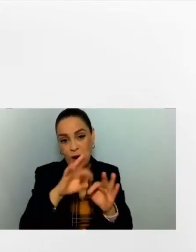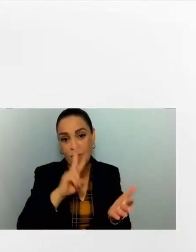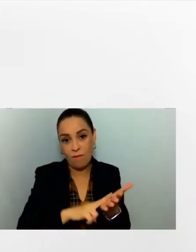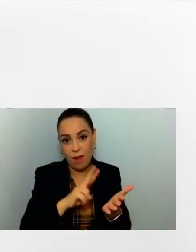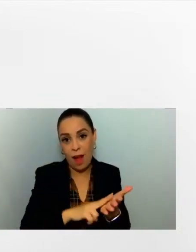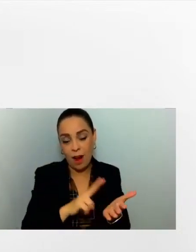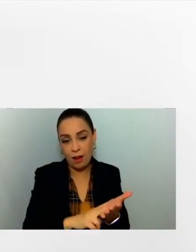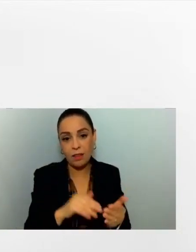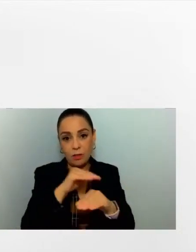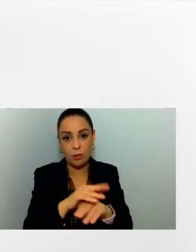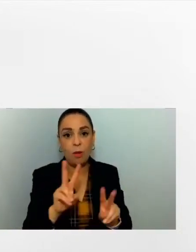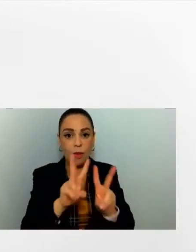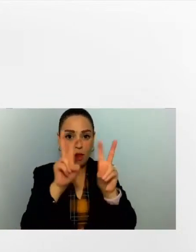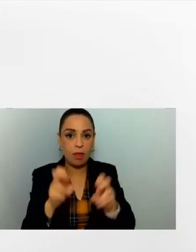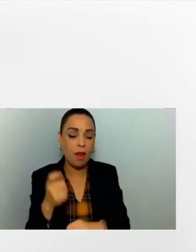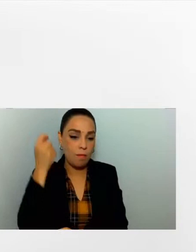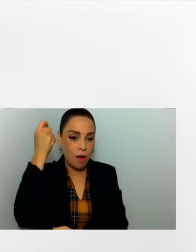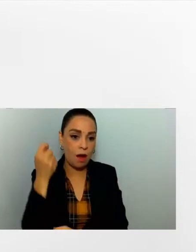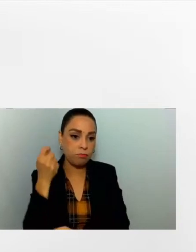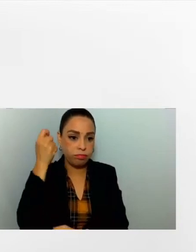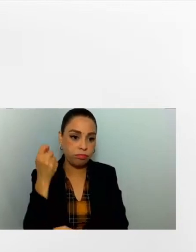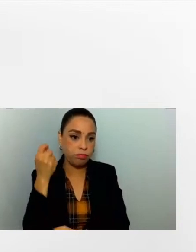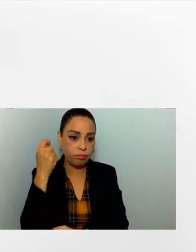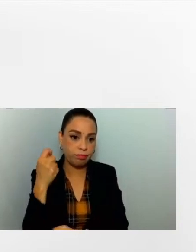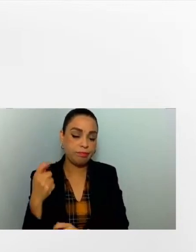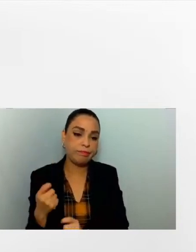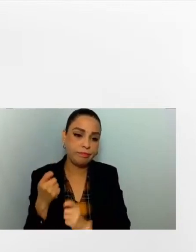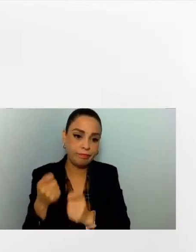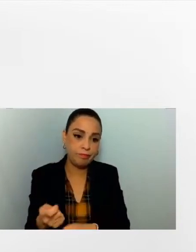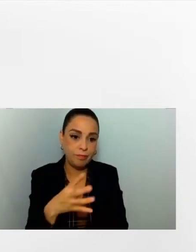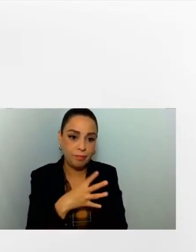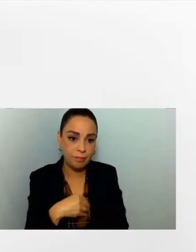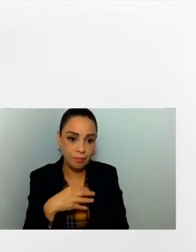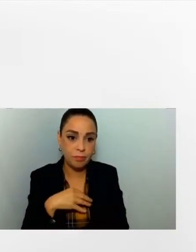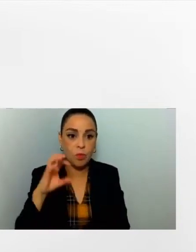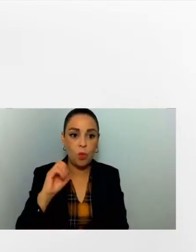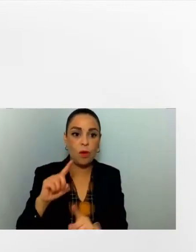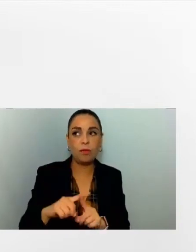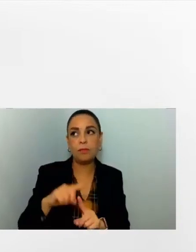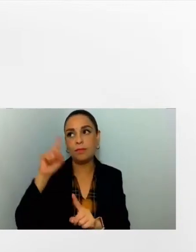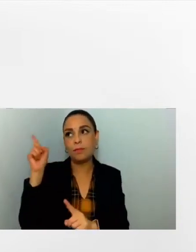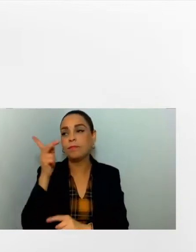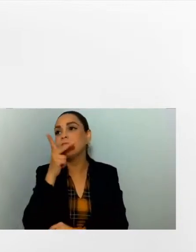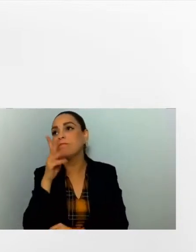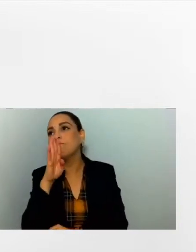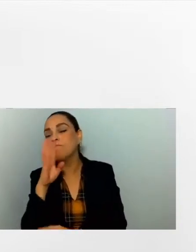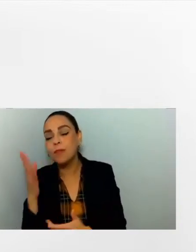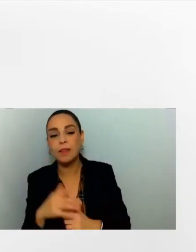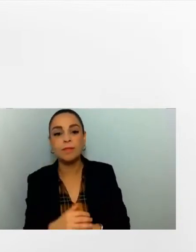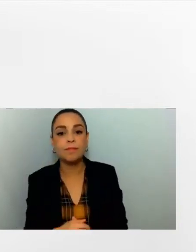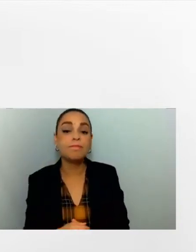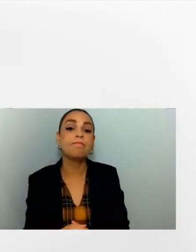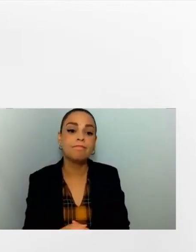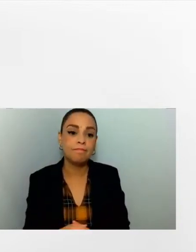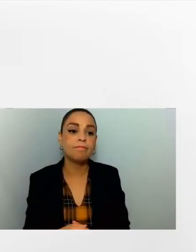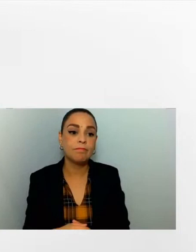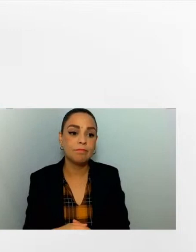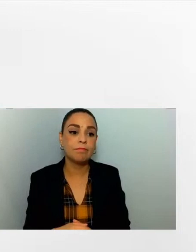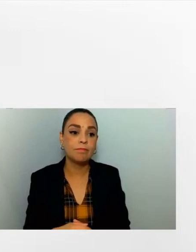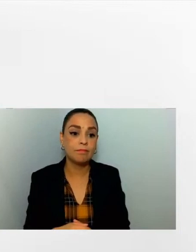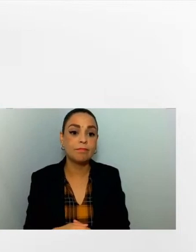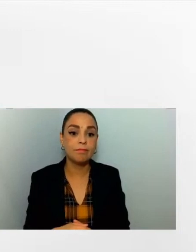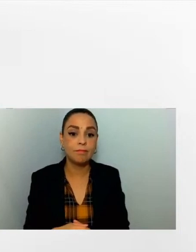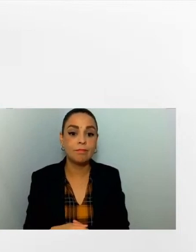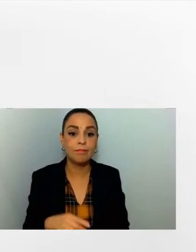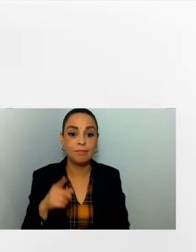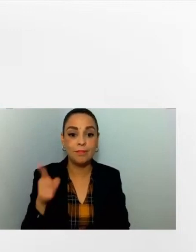de alimentos de ascendientes y descendientes. También aprecio que María Fernanda ya hizo un spoiler alert